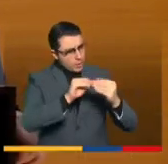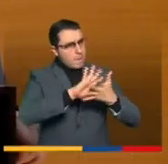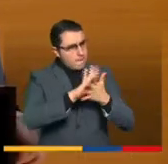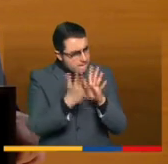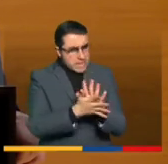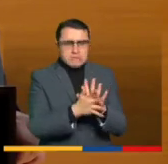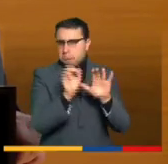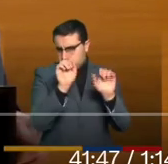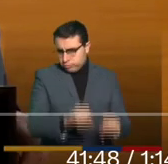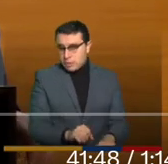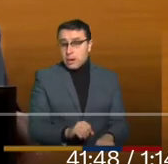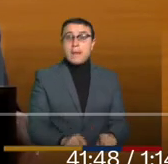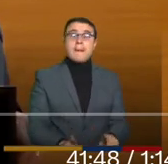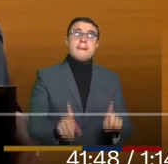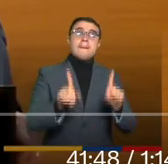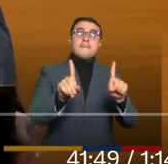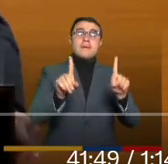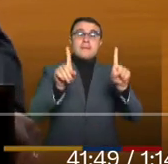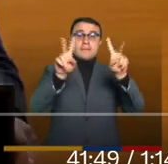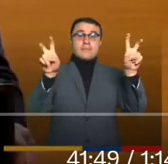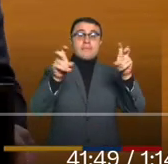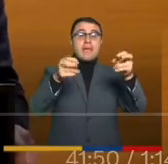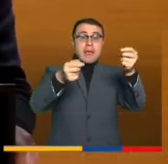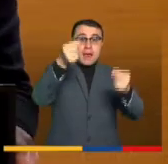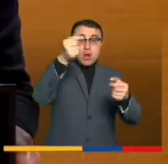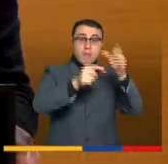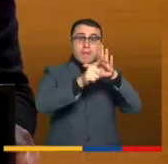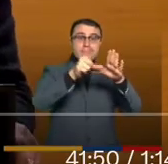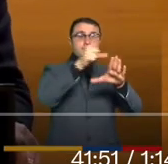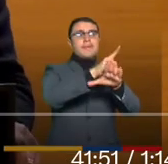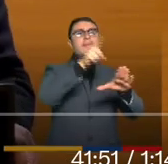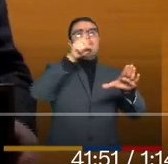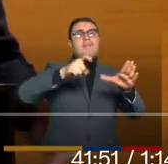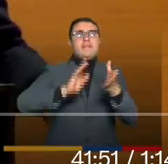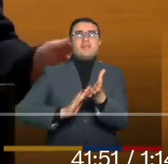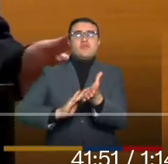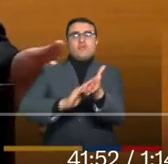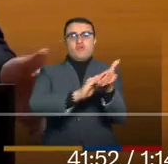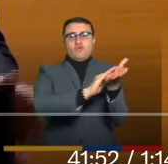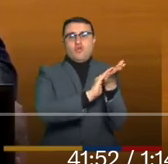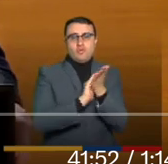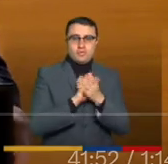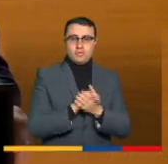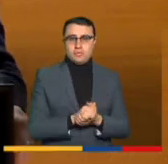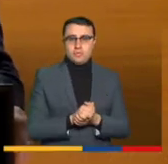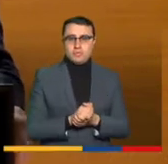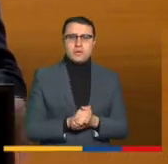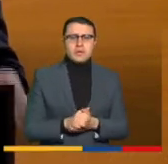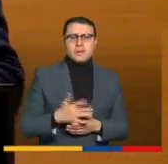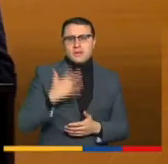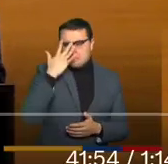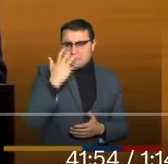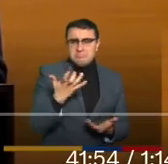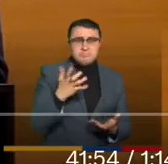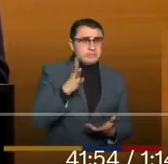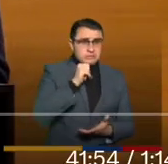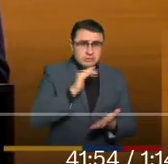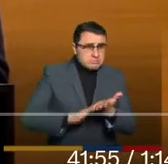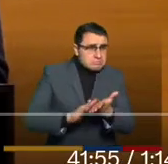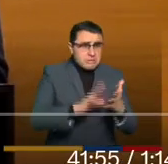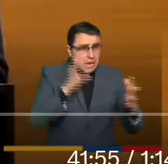Pero hay que resolver el tema de la economía ilícita. Porque si no, no, pues ¿para qué? Si la economía ilícita da